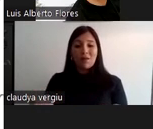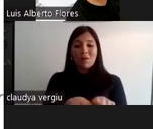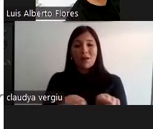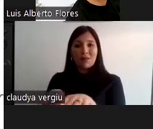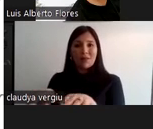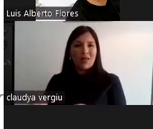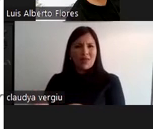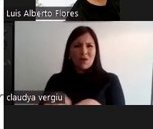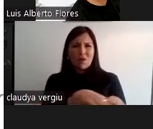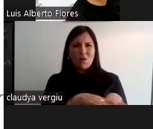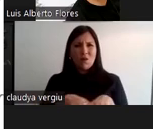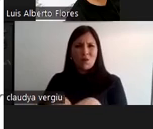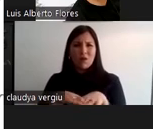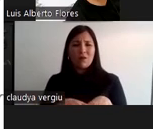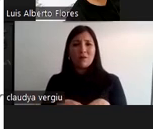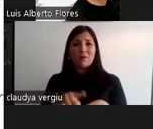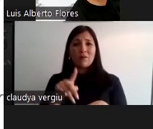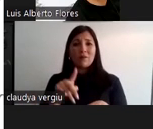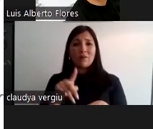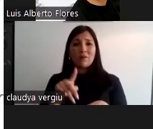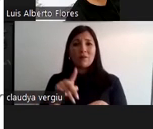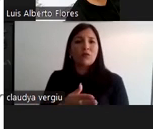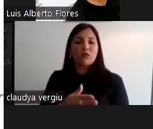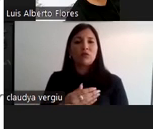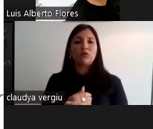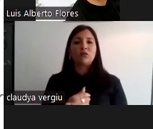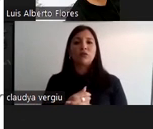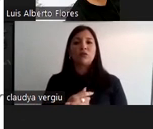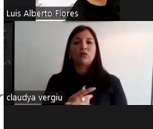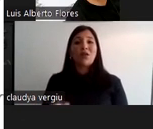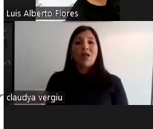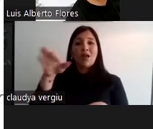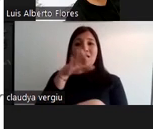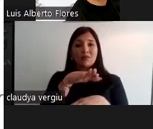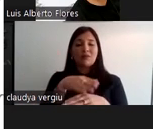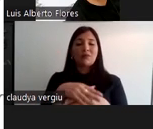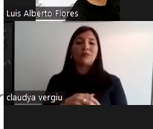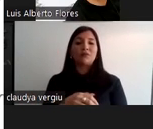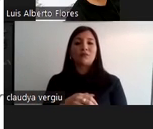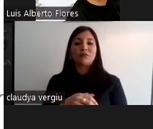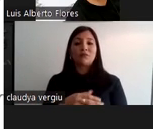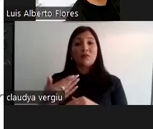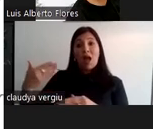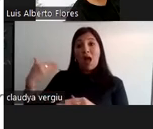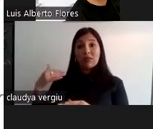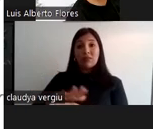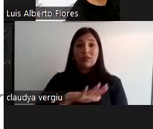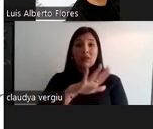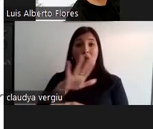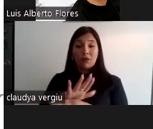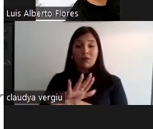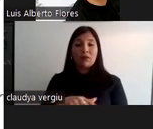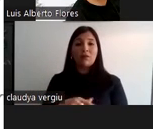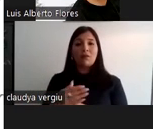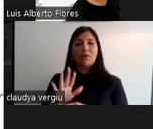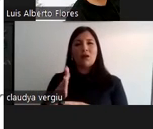a la bioseguridad la predisposición por su se va a mantener por encima que antes de la materia antes de la pandemia alrededor